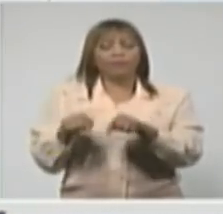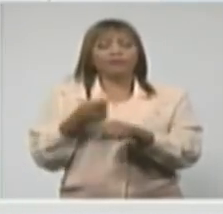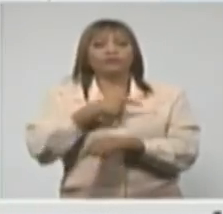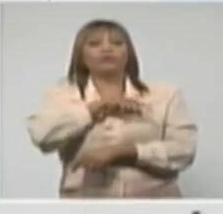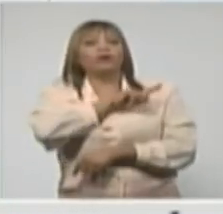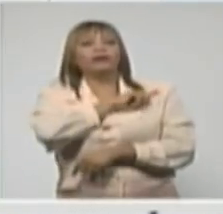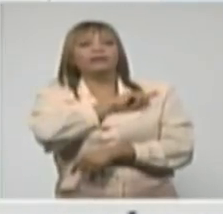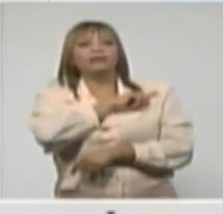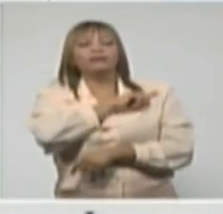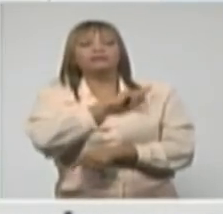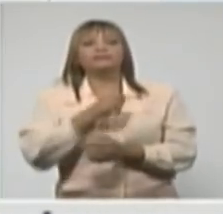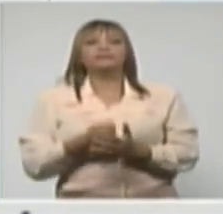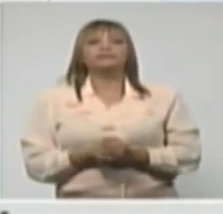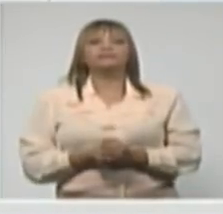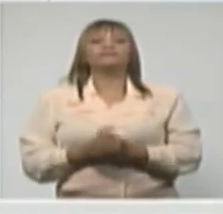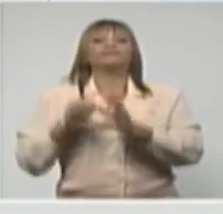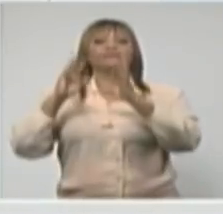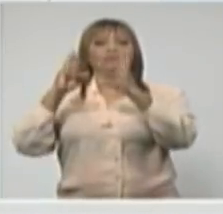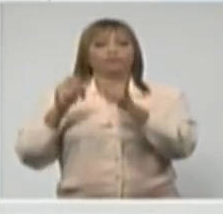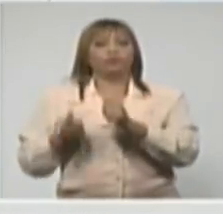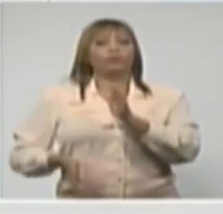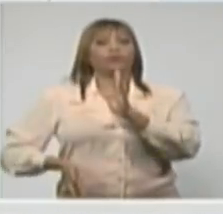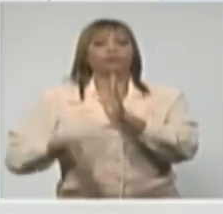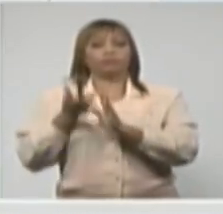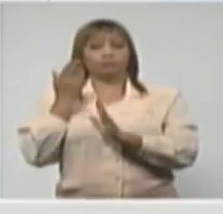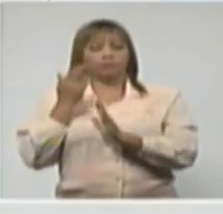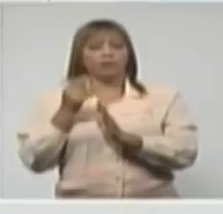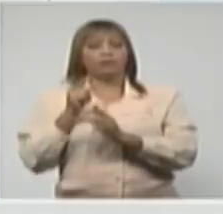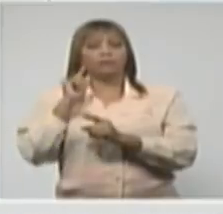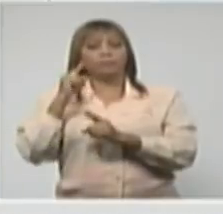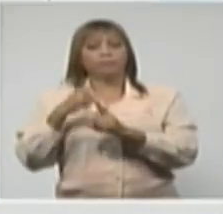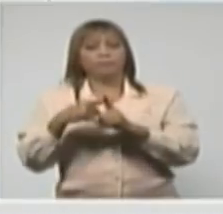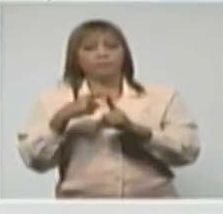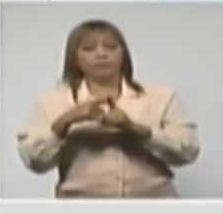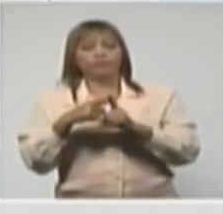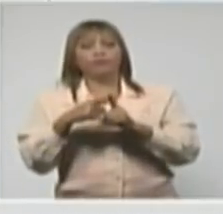un número importante de personas diagnosticadas con la enfermedad,